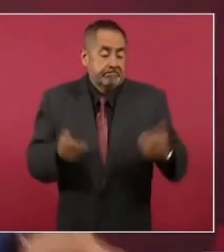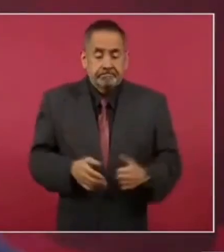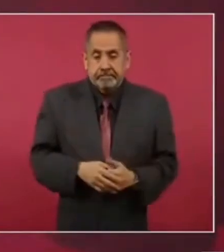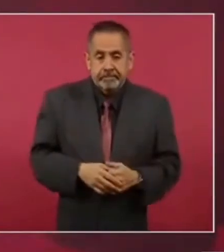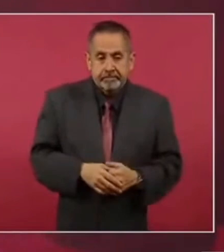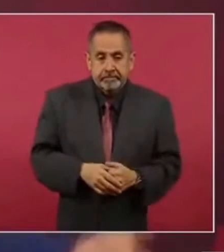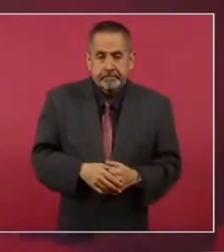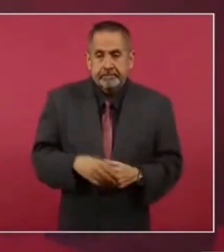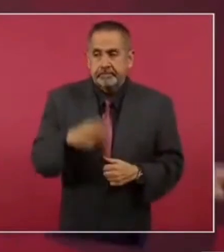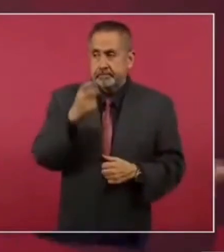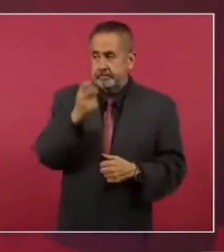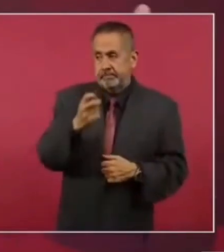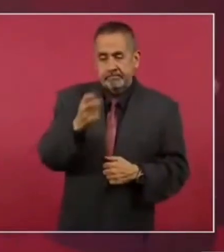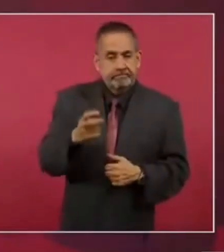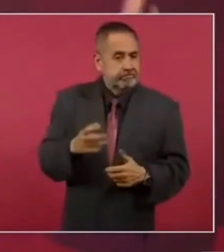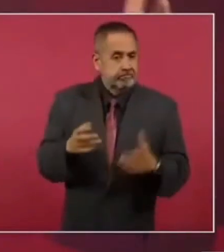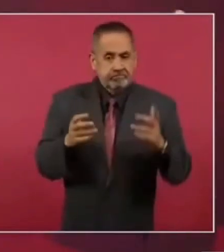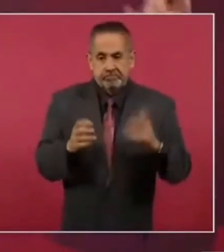Y por eso